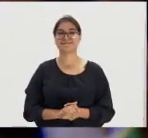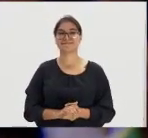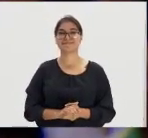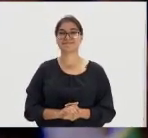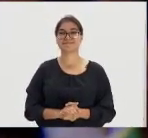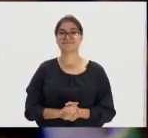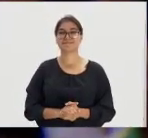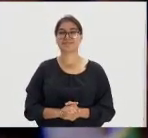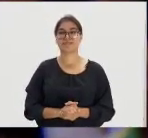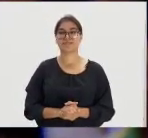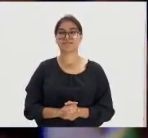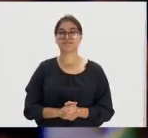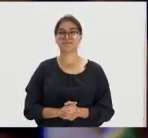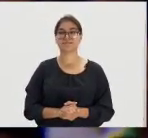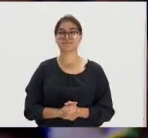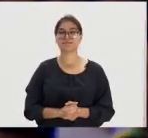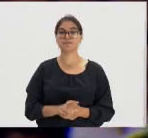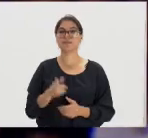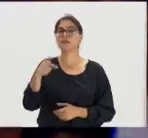¿Qué le sirve más a usted?